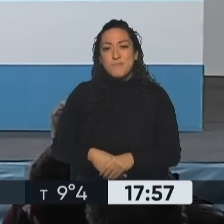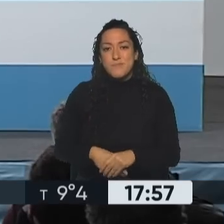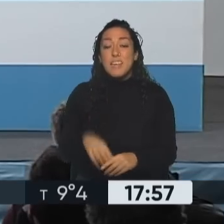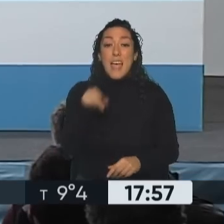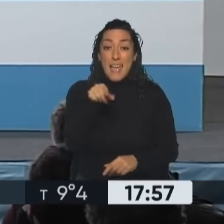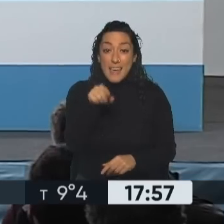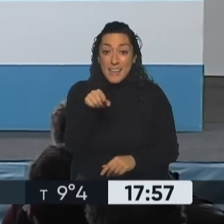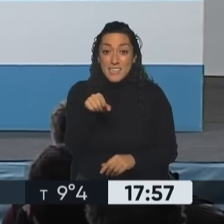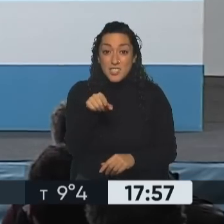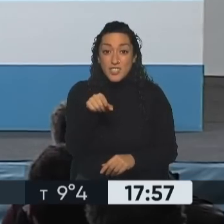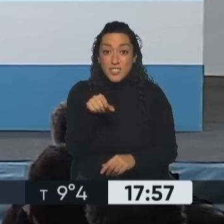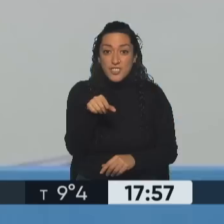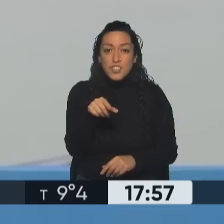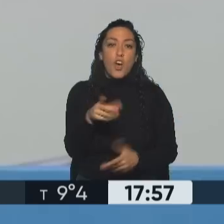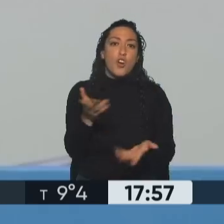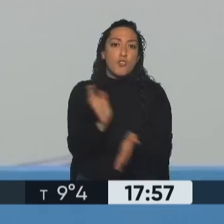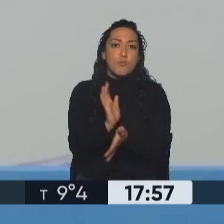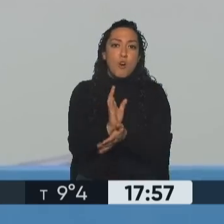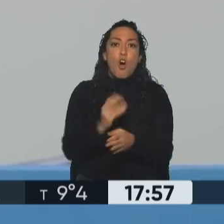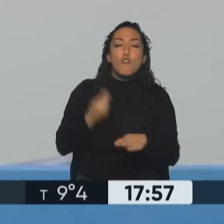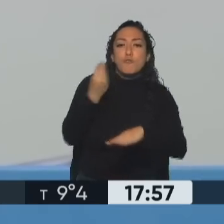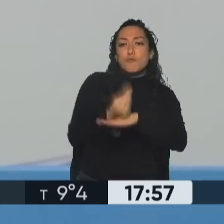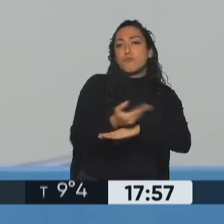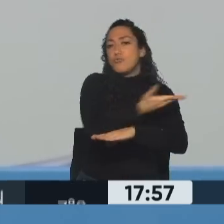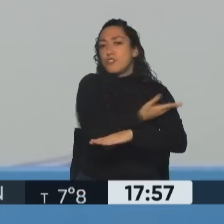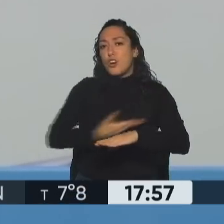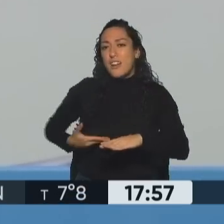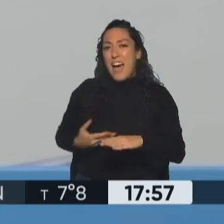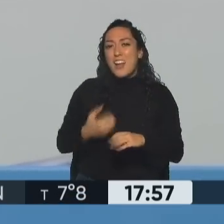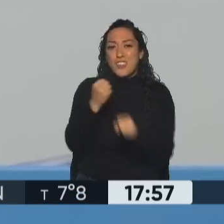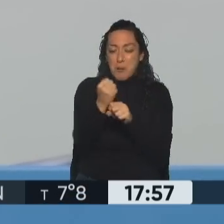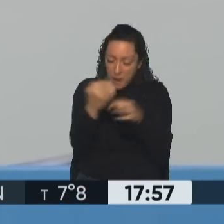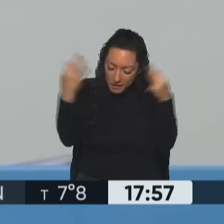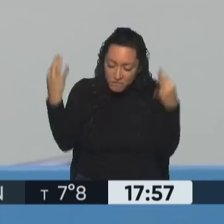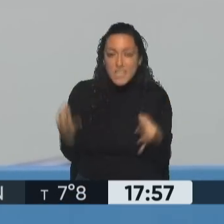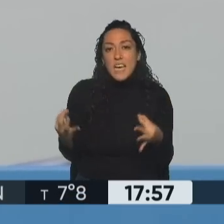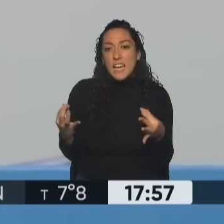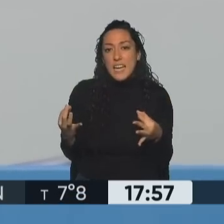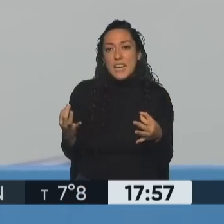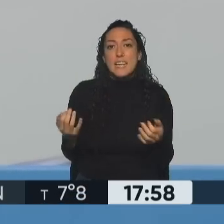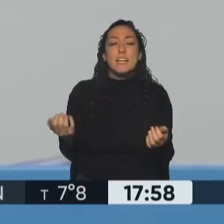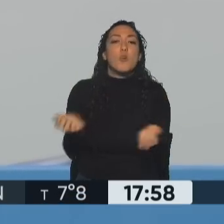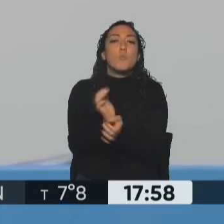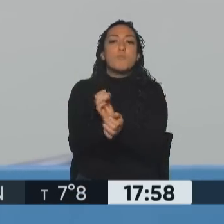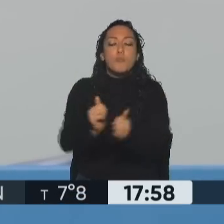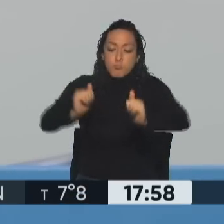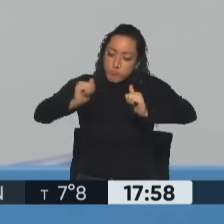es tener funcionarios y funcionarias que funcionen, que se sienten a